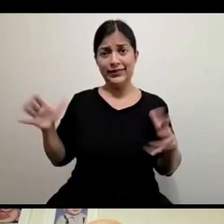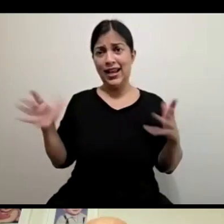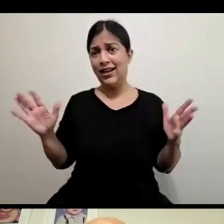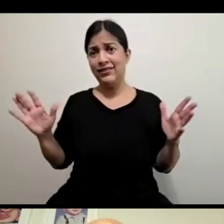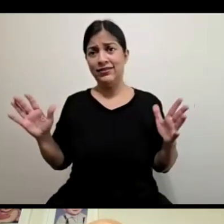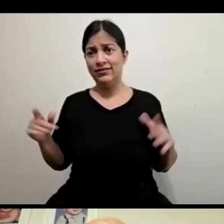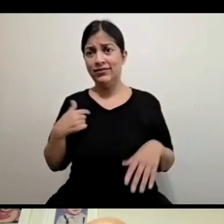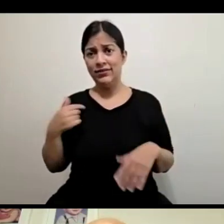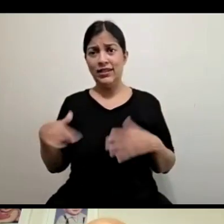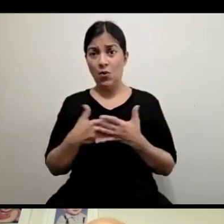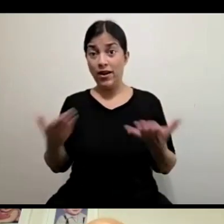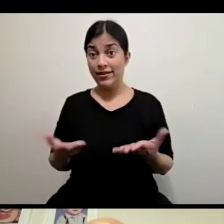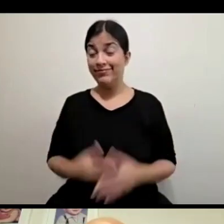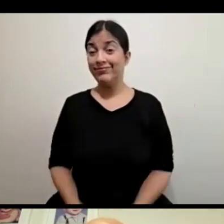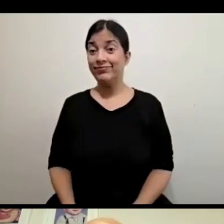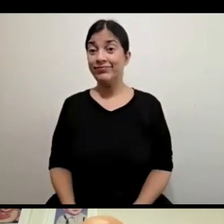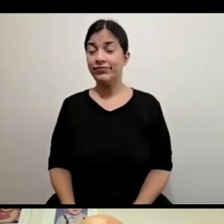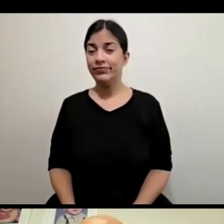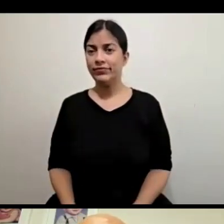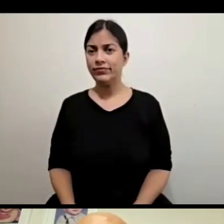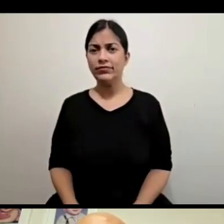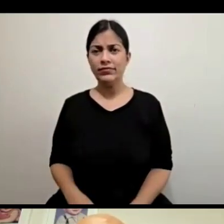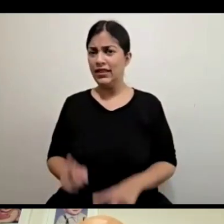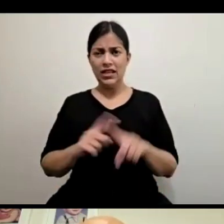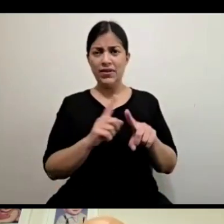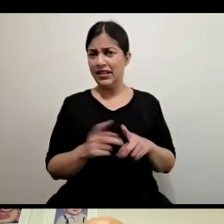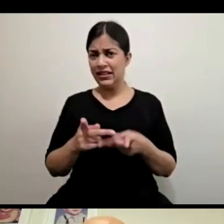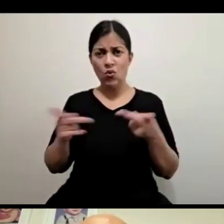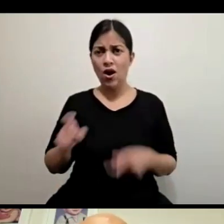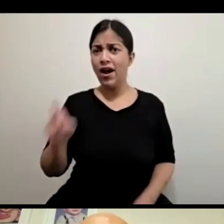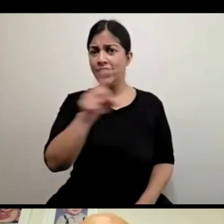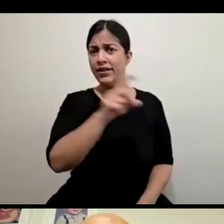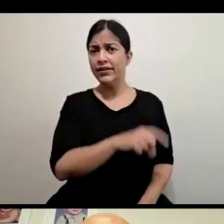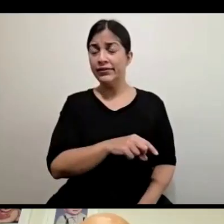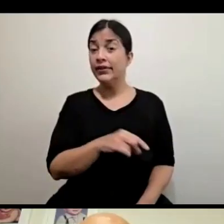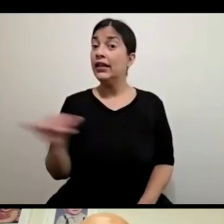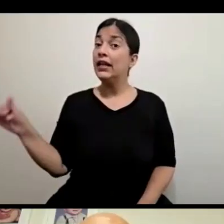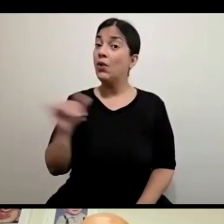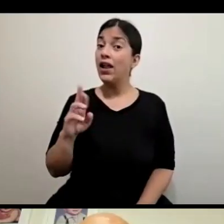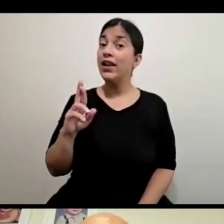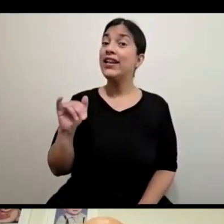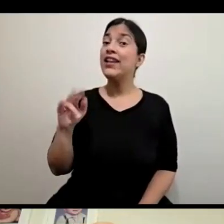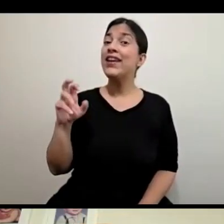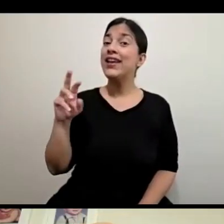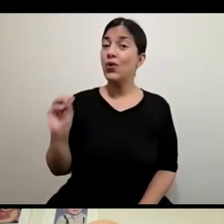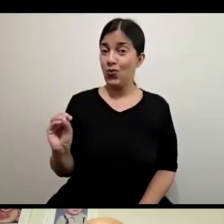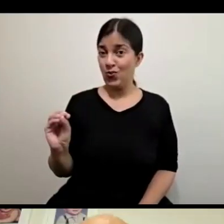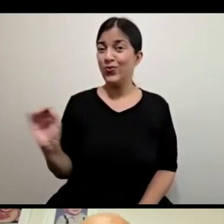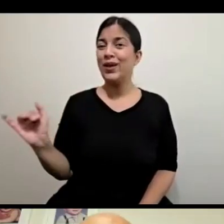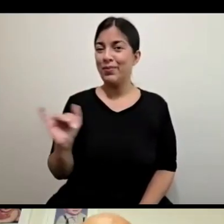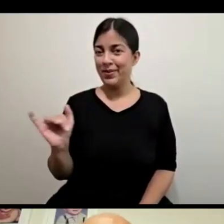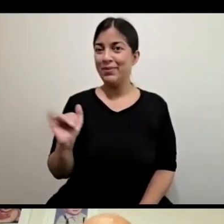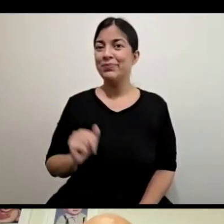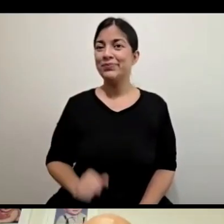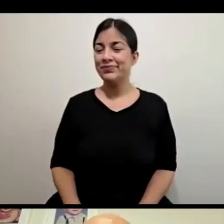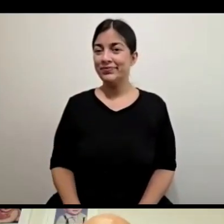aquí, que vino, estuvo en varios sitios, ¿verdad? Igual Rivera era otro